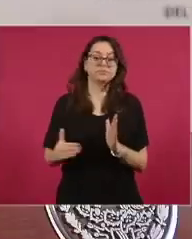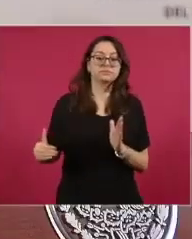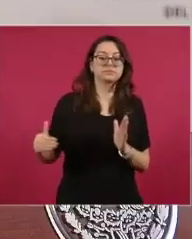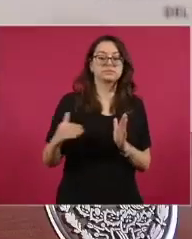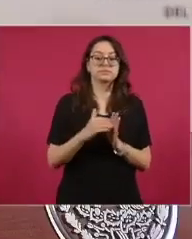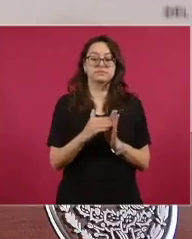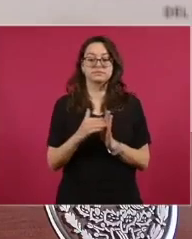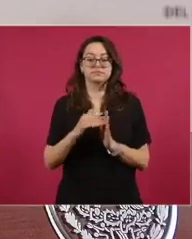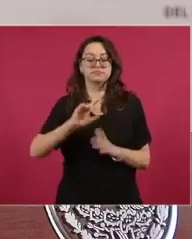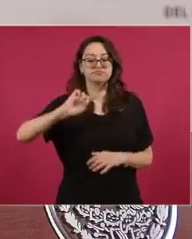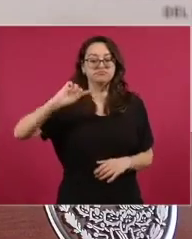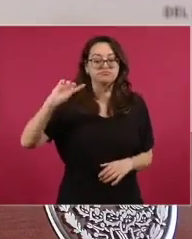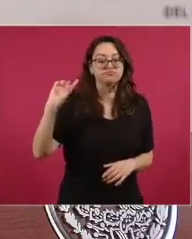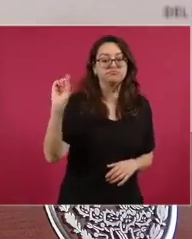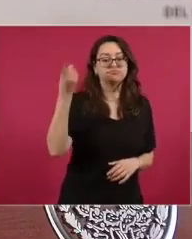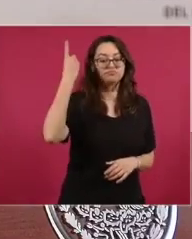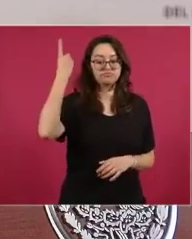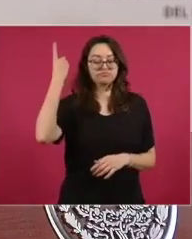millones,